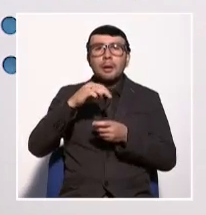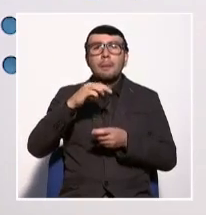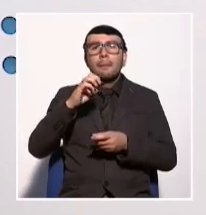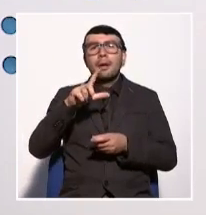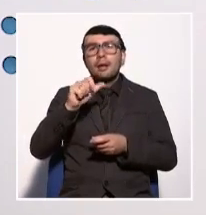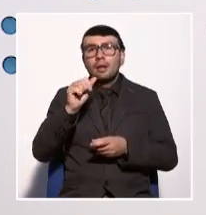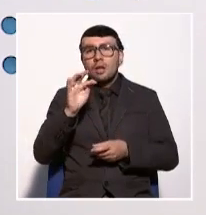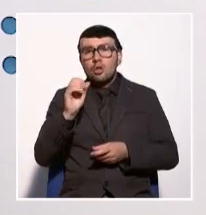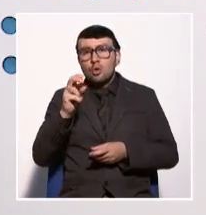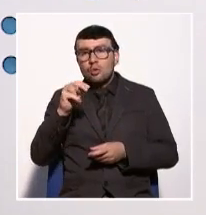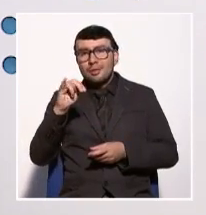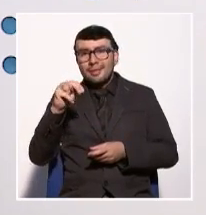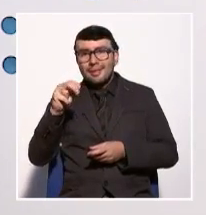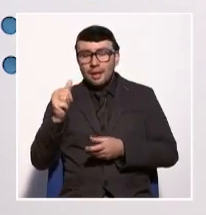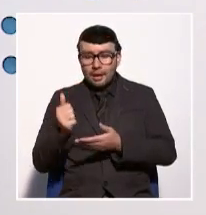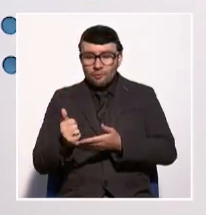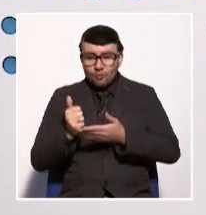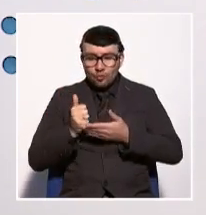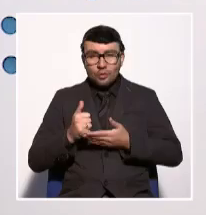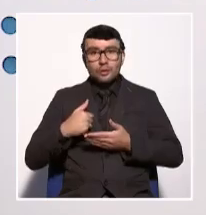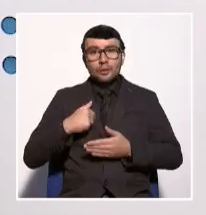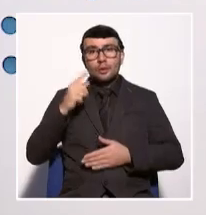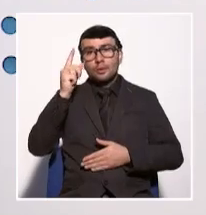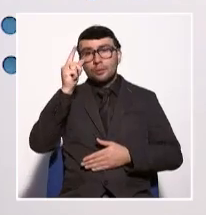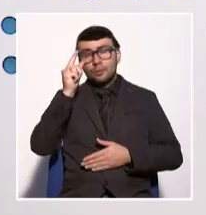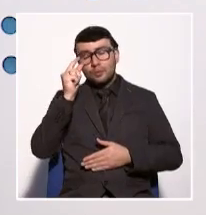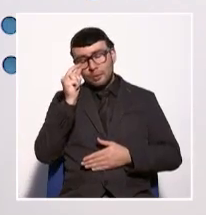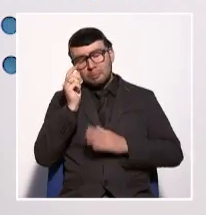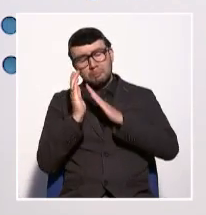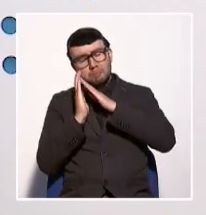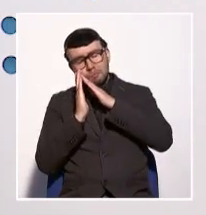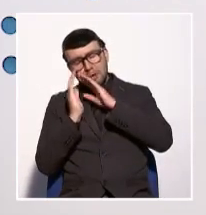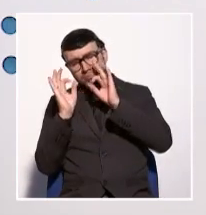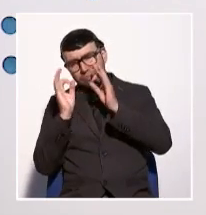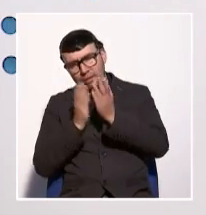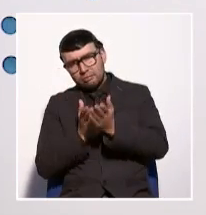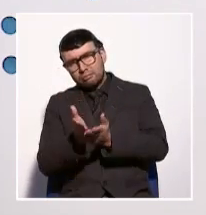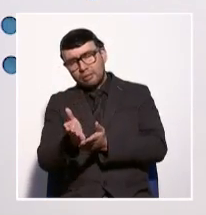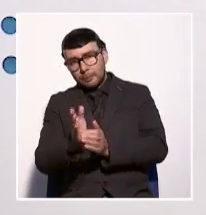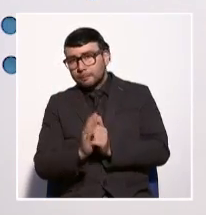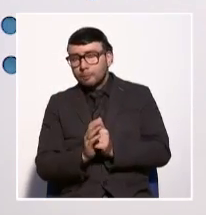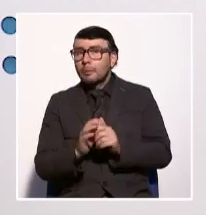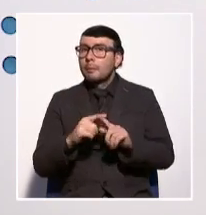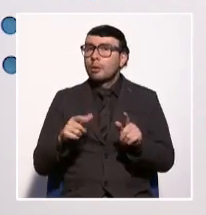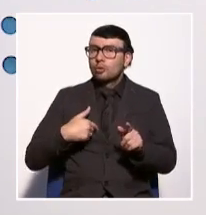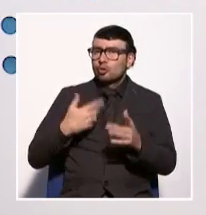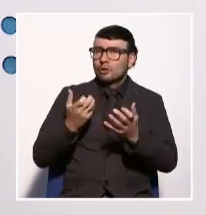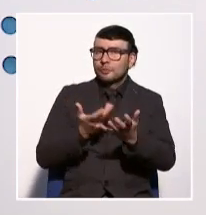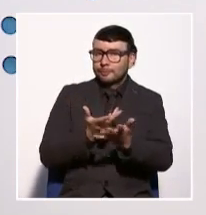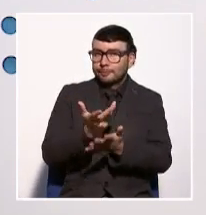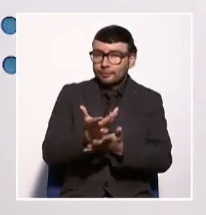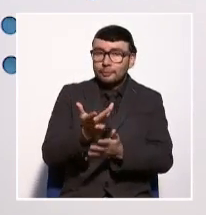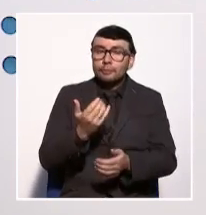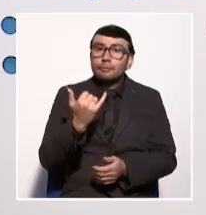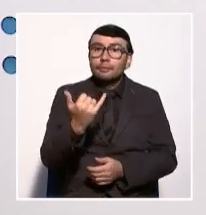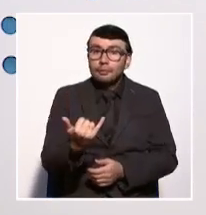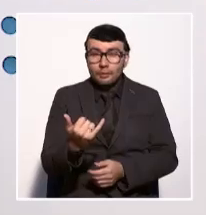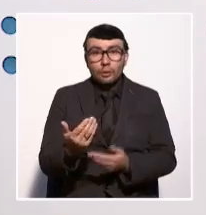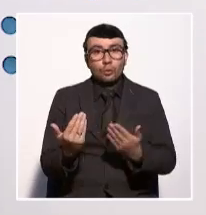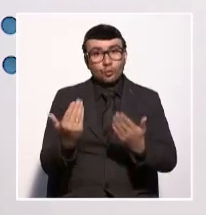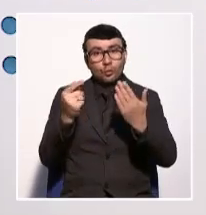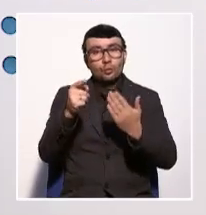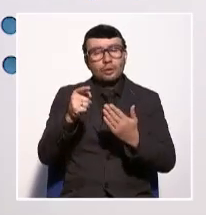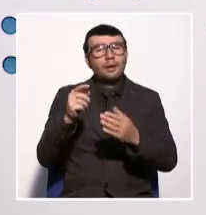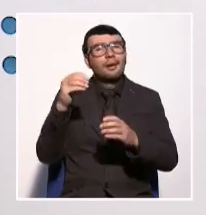inductores del sueño yo les quiero dar una recomendación muy práctica que